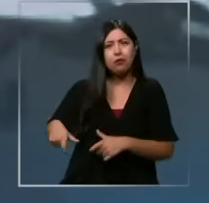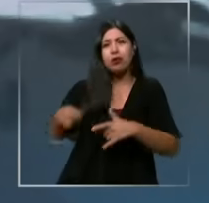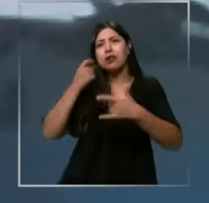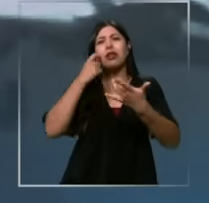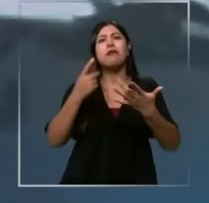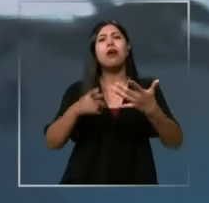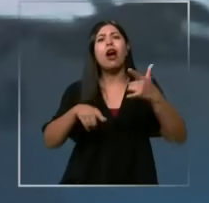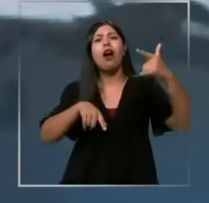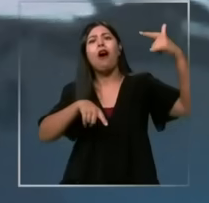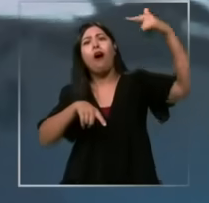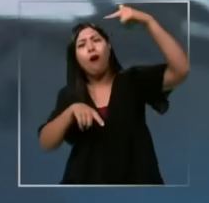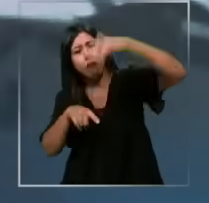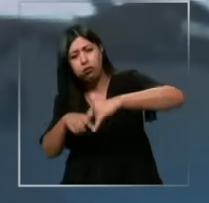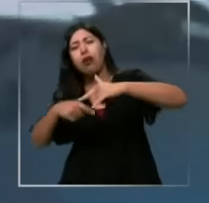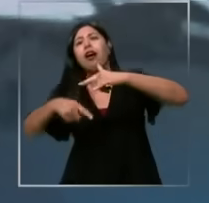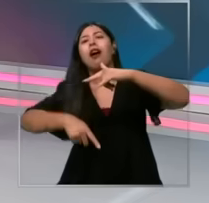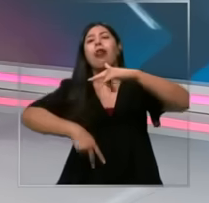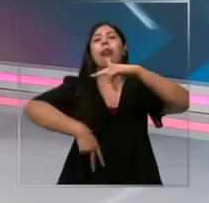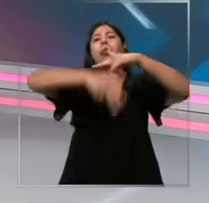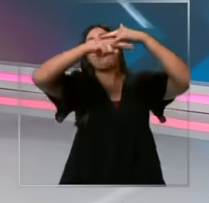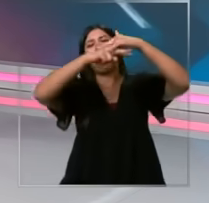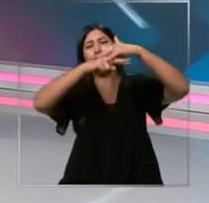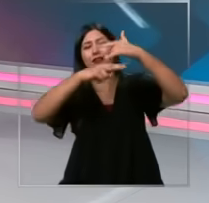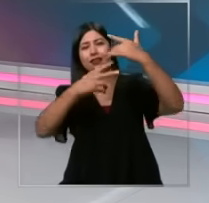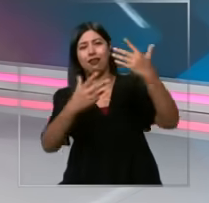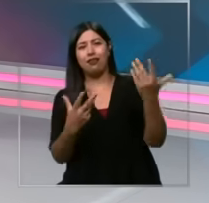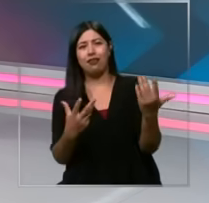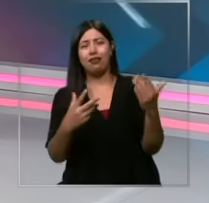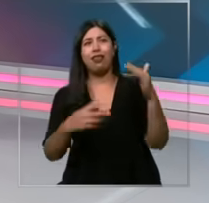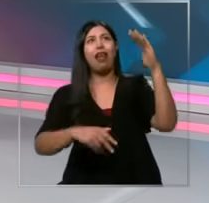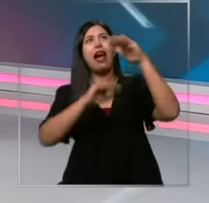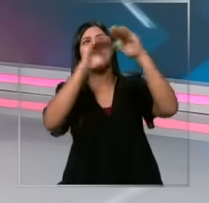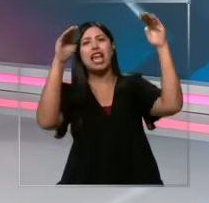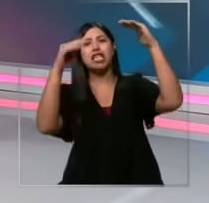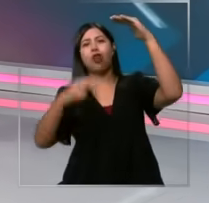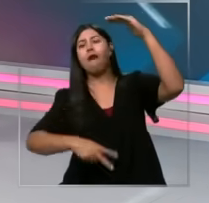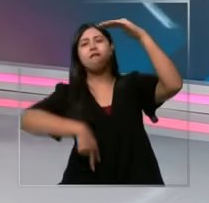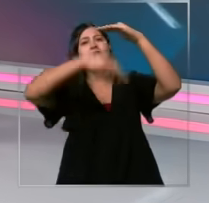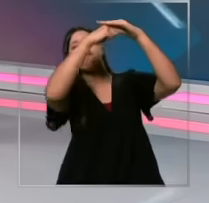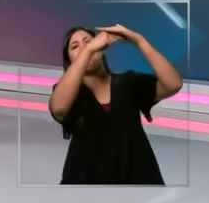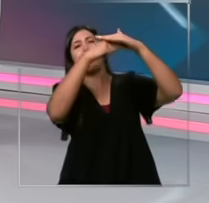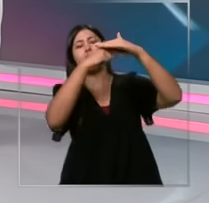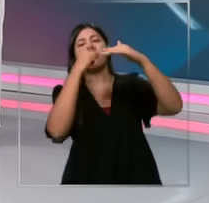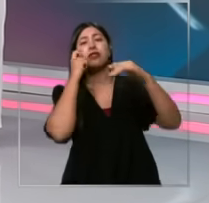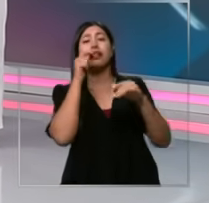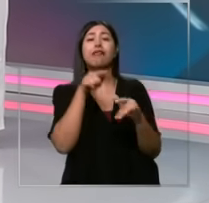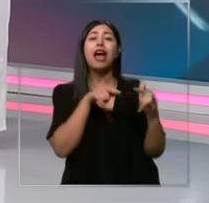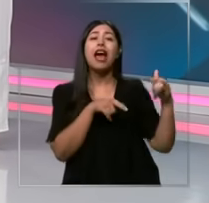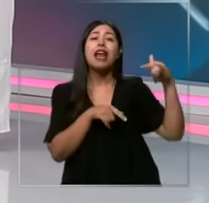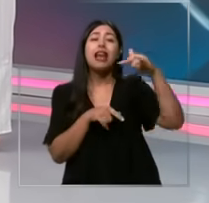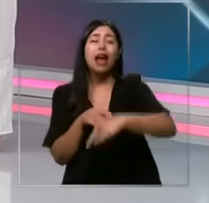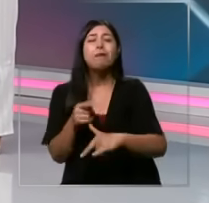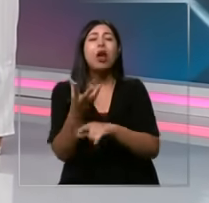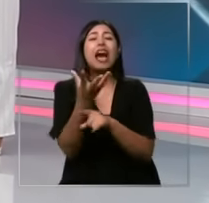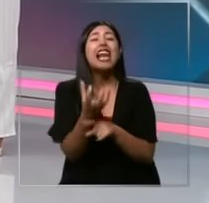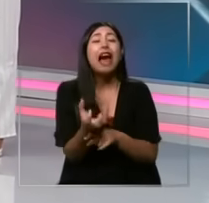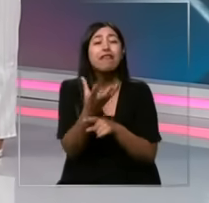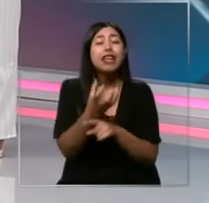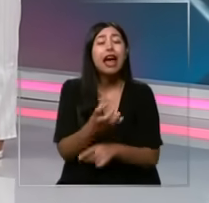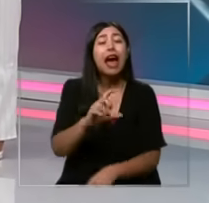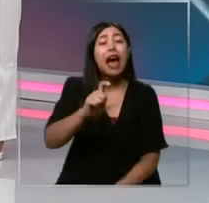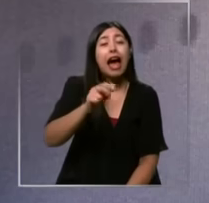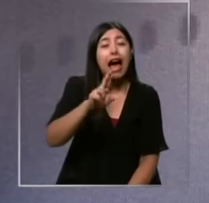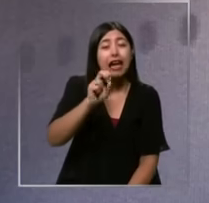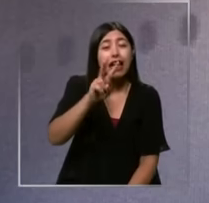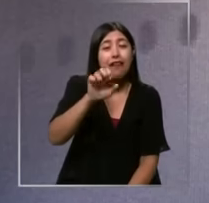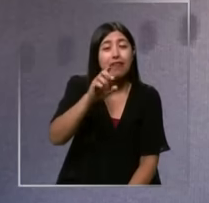techo. Claro, justamente por eso, porque el avión baja más rápido que la fuerza de gravedad, debido a que tiene otra fuerza adicional